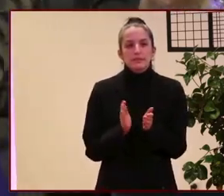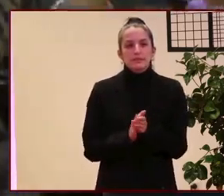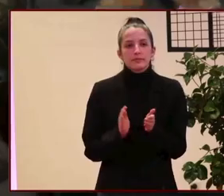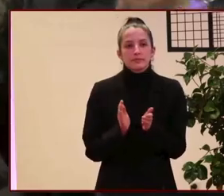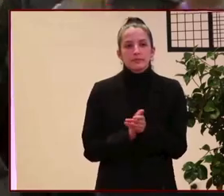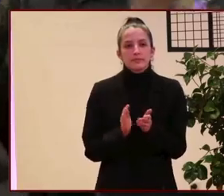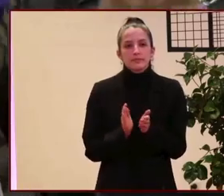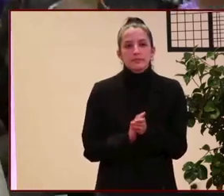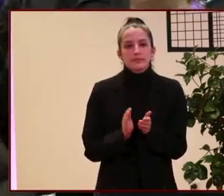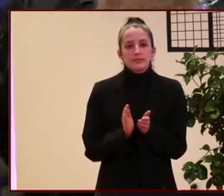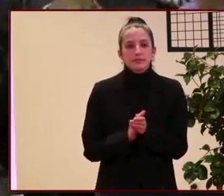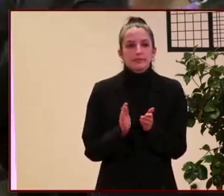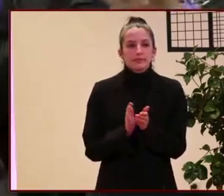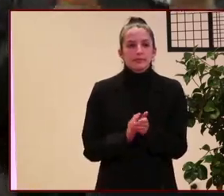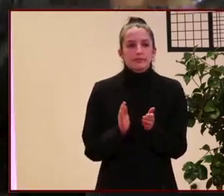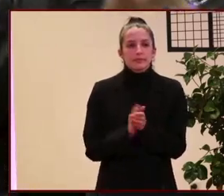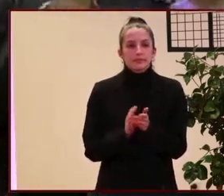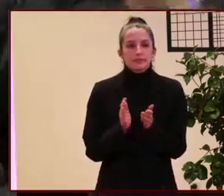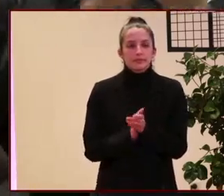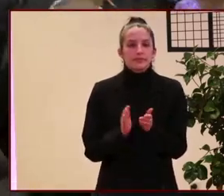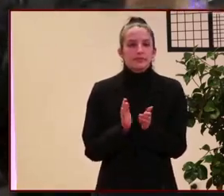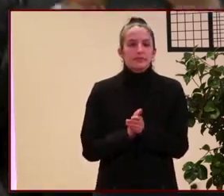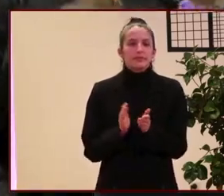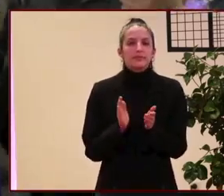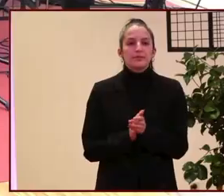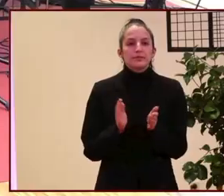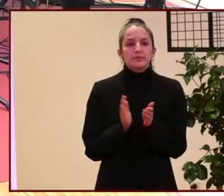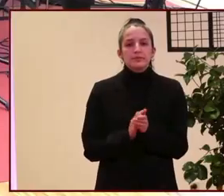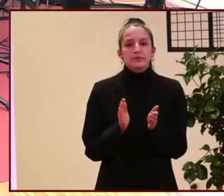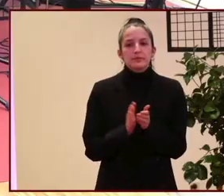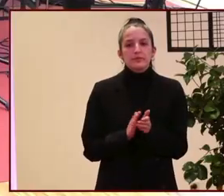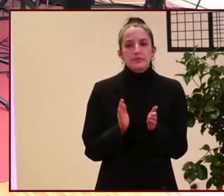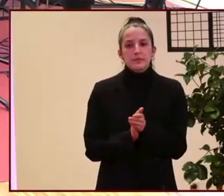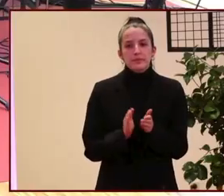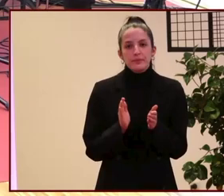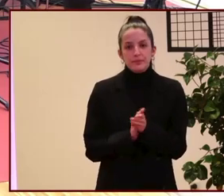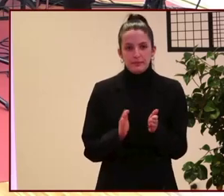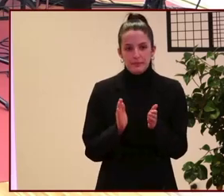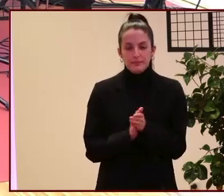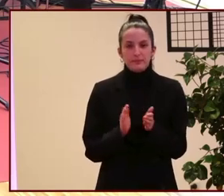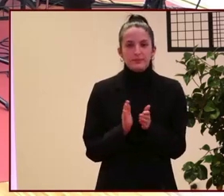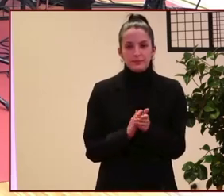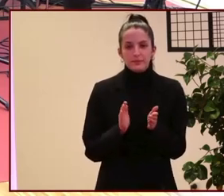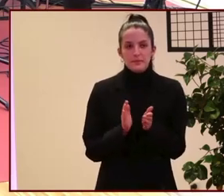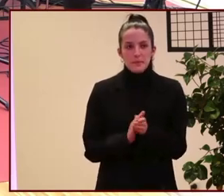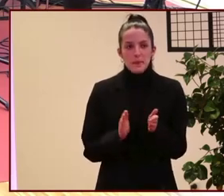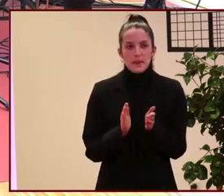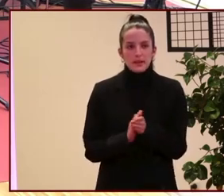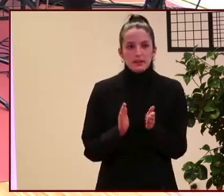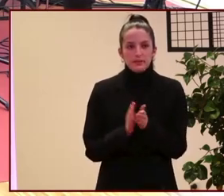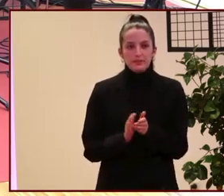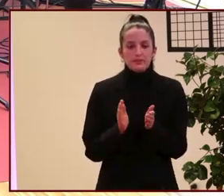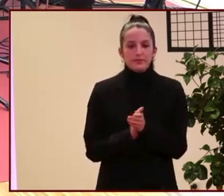bailar si carolina bailarín sí señor dime con quién baila che magnitud de amor